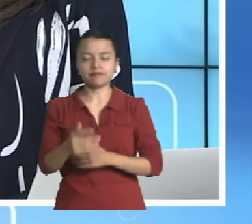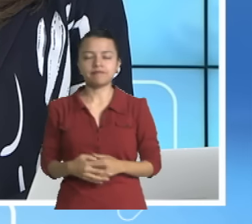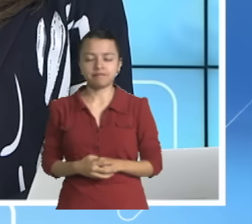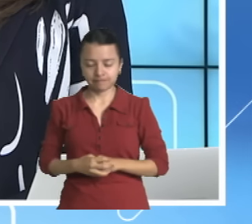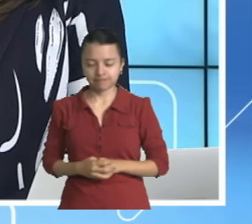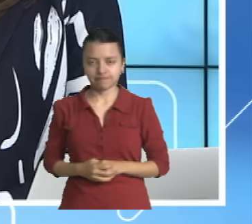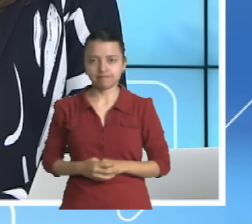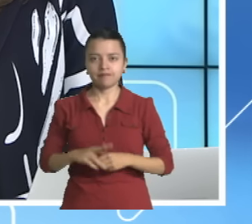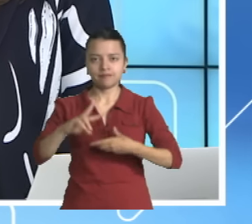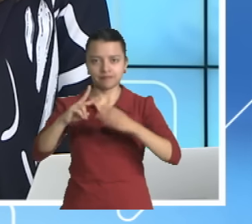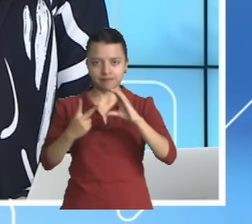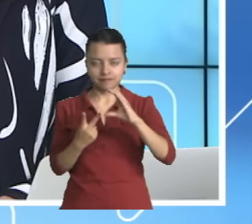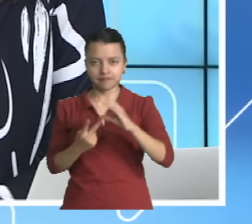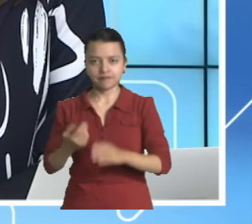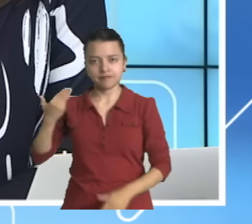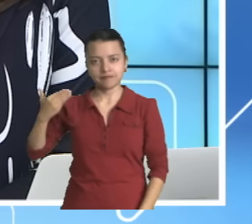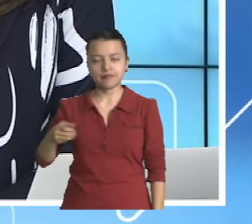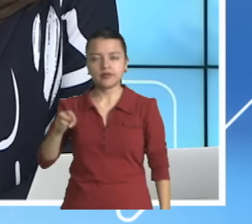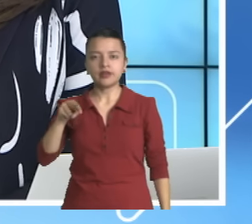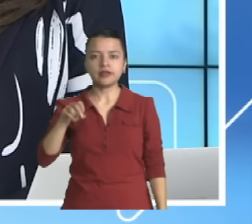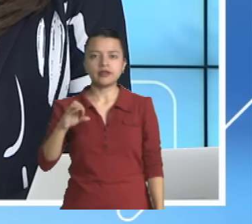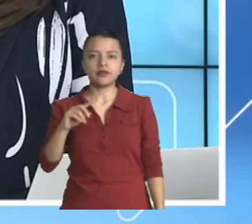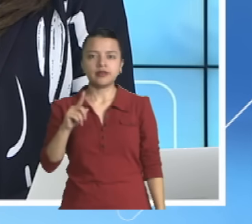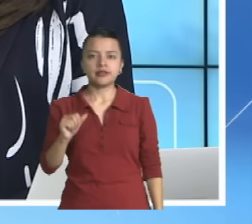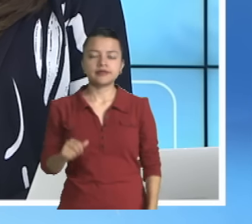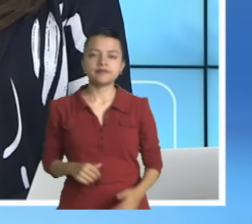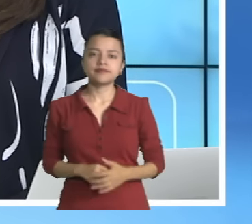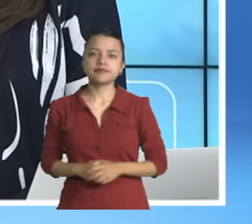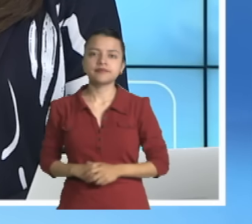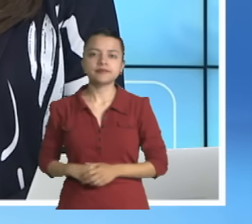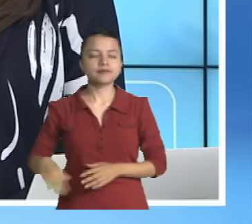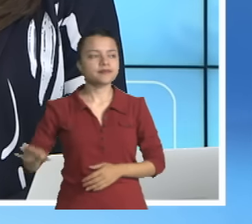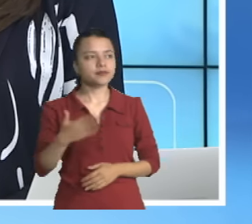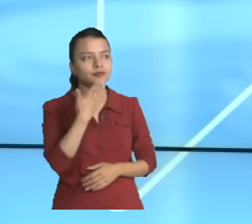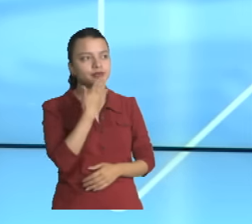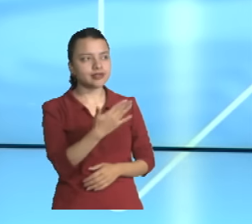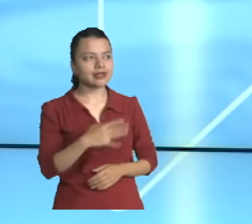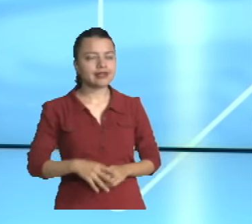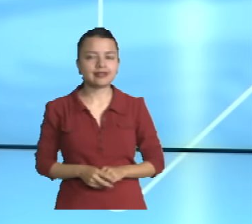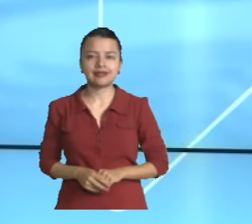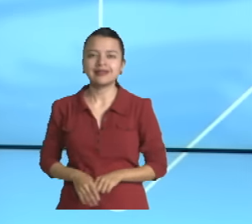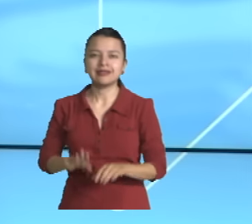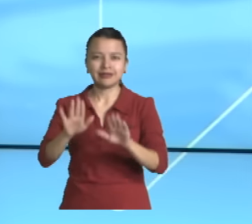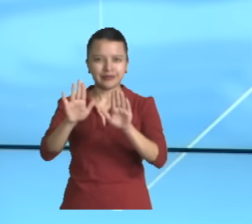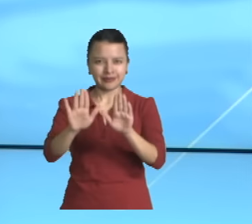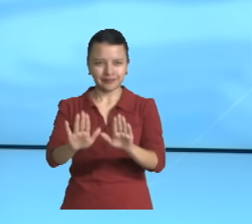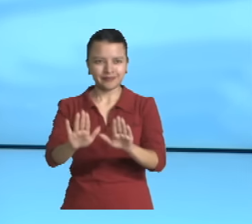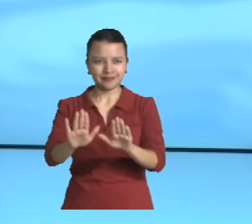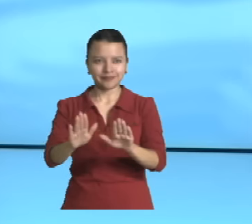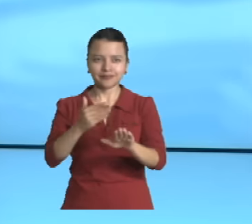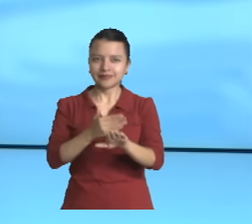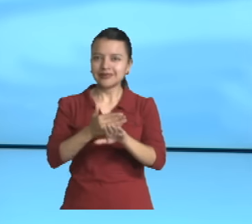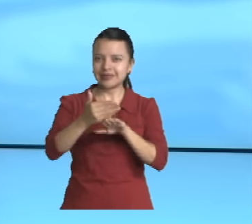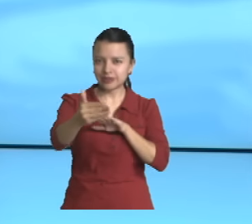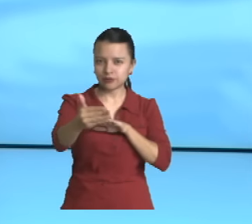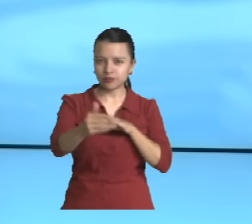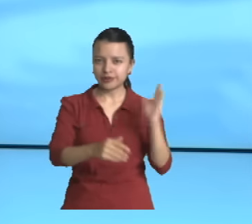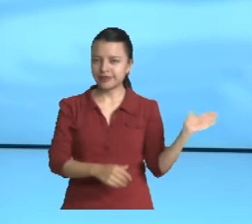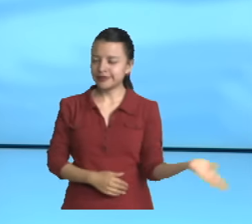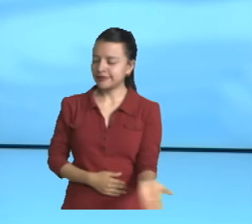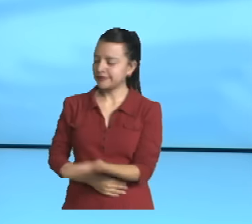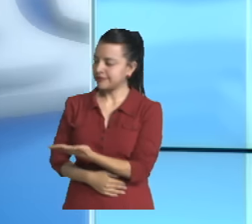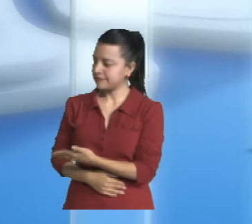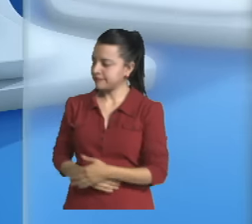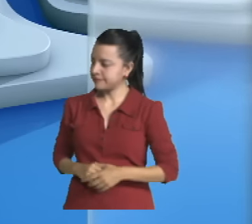Consejo de Bogotá, desde donde me despido. Nicolás Romero, Noticentro 1 CMI. Nicolás, muchísimas gracias. Hacemos una pausa en Noticentro 1 CMI y